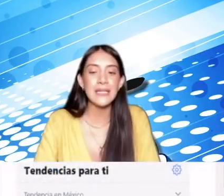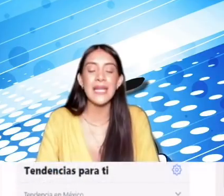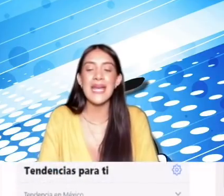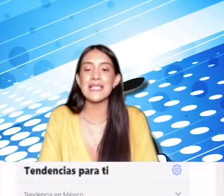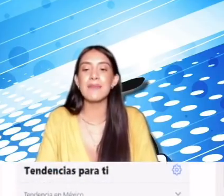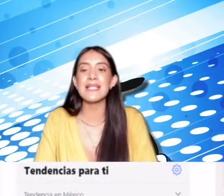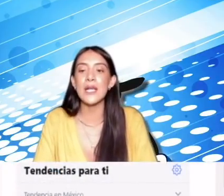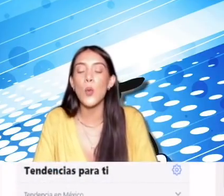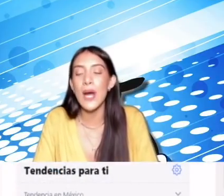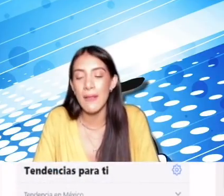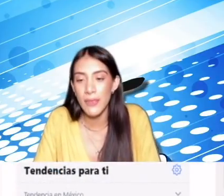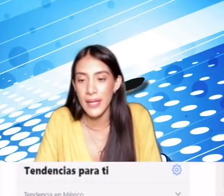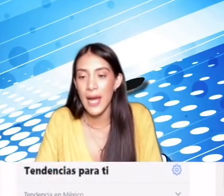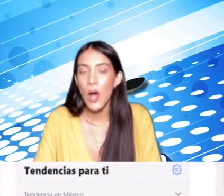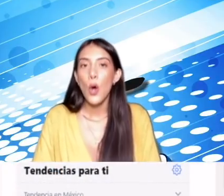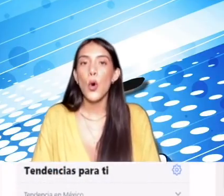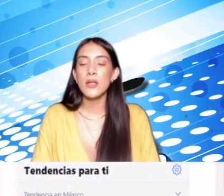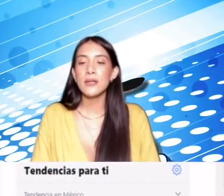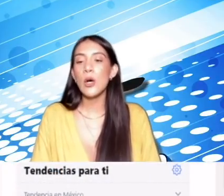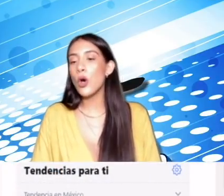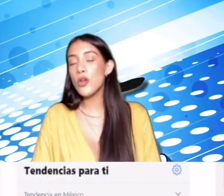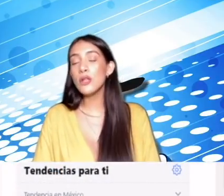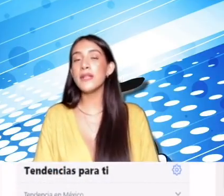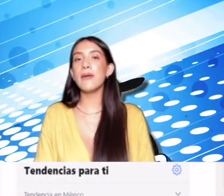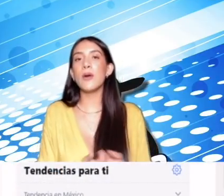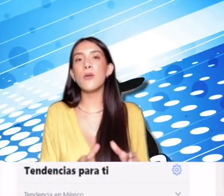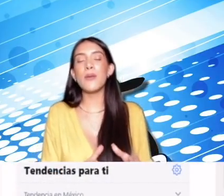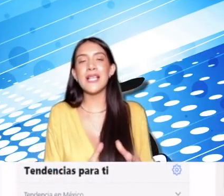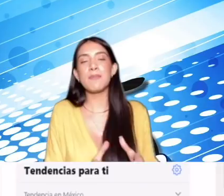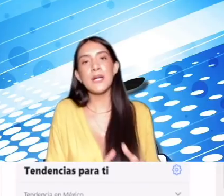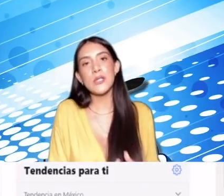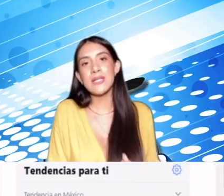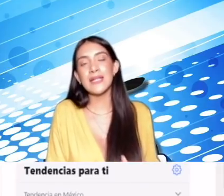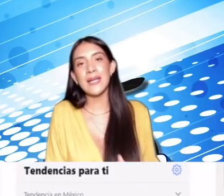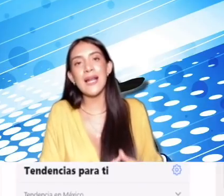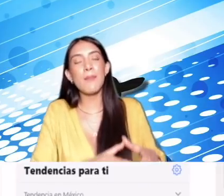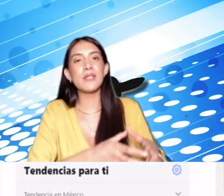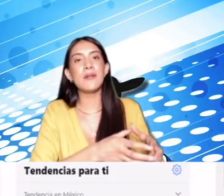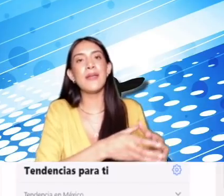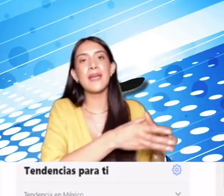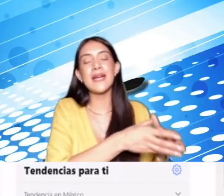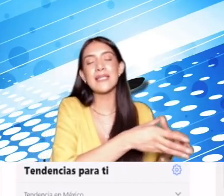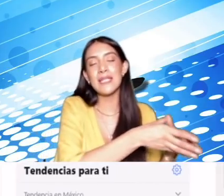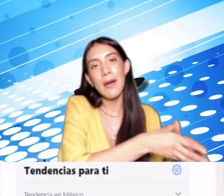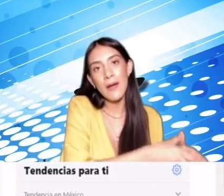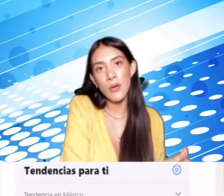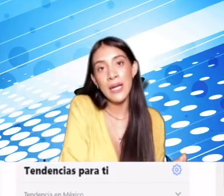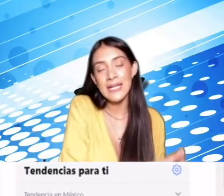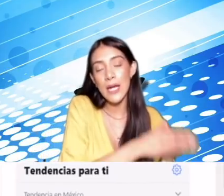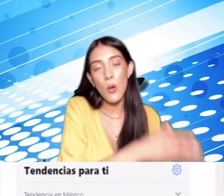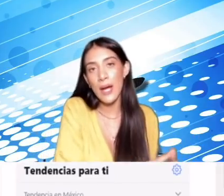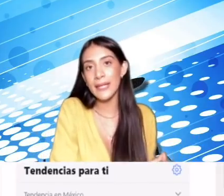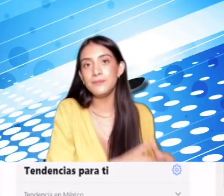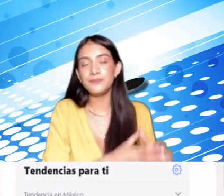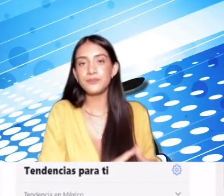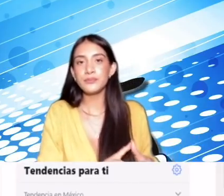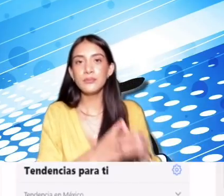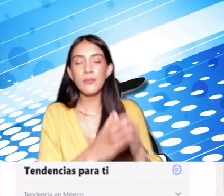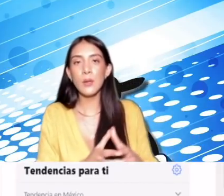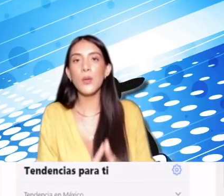prevén 30 días más de cuarentena o donde, bueno, pues las personas que tengan la posibilidad de quedarse trabajando en casa lo